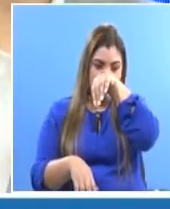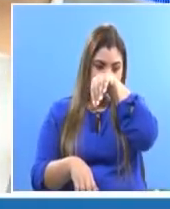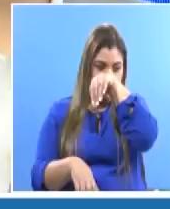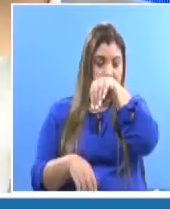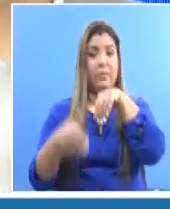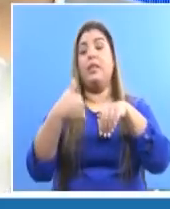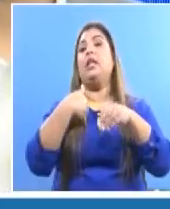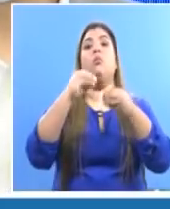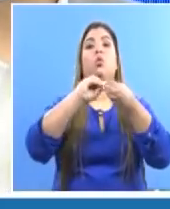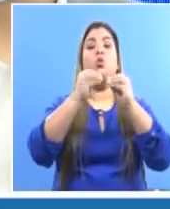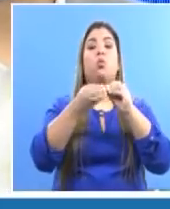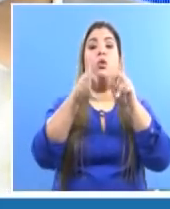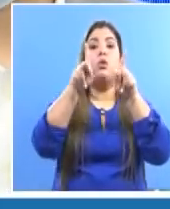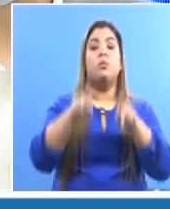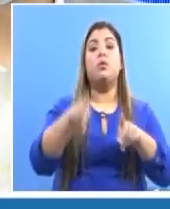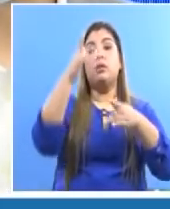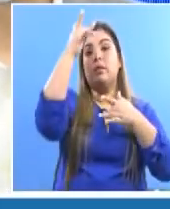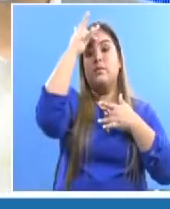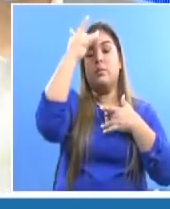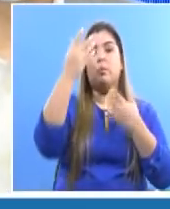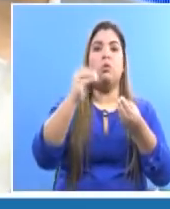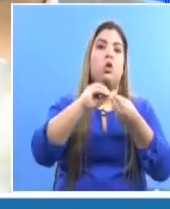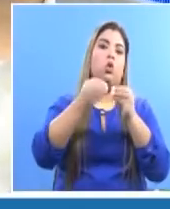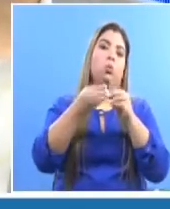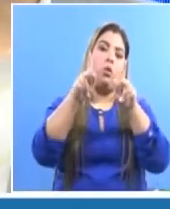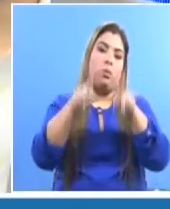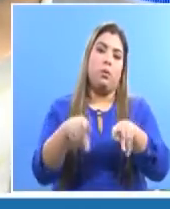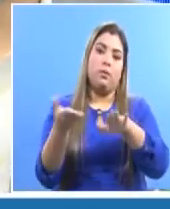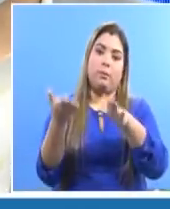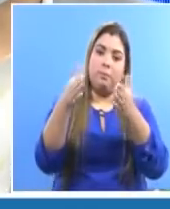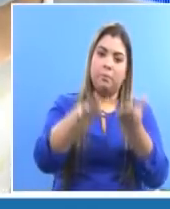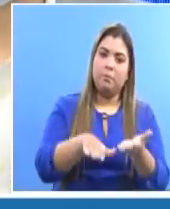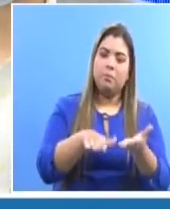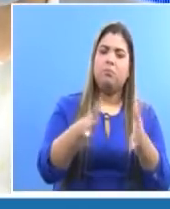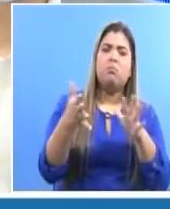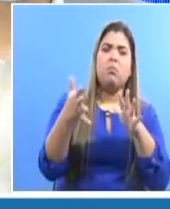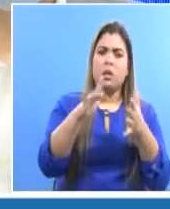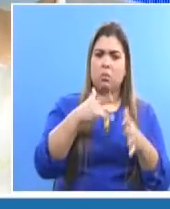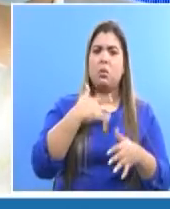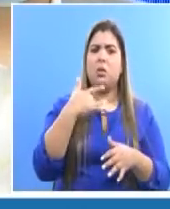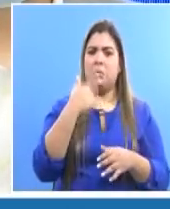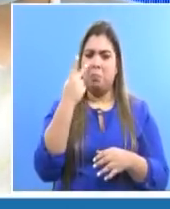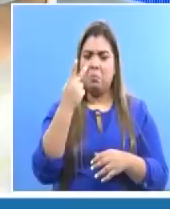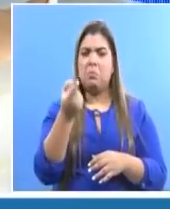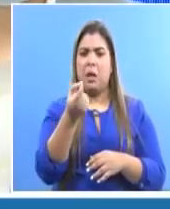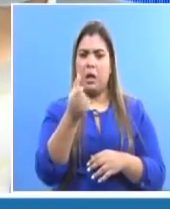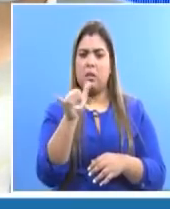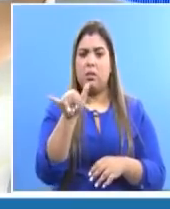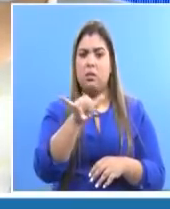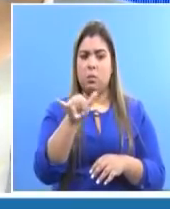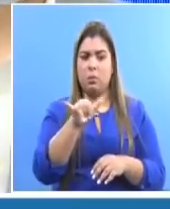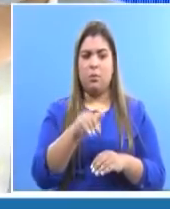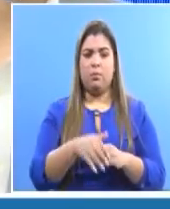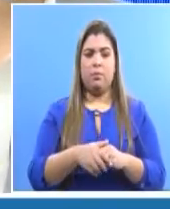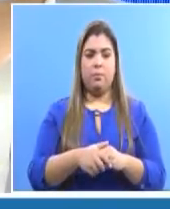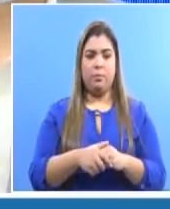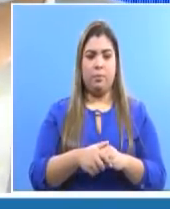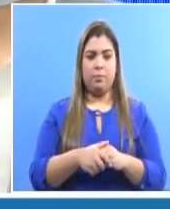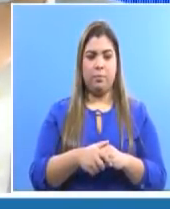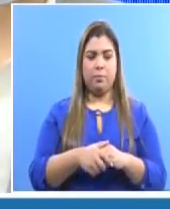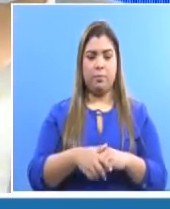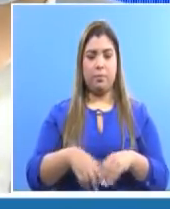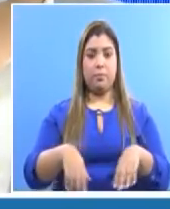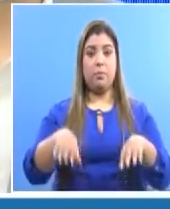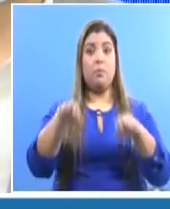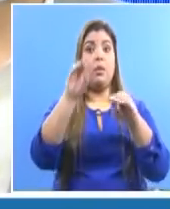de casos, sino el número de defunciones, y vemos una tendencia similar. Esto nuevamente lo que indica es que la tasa